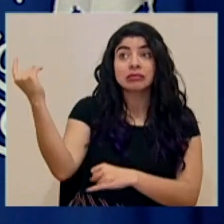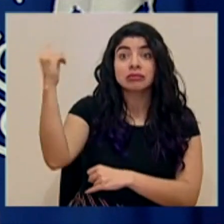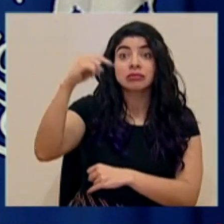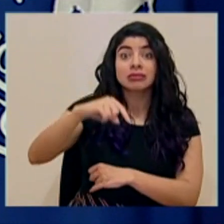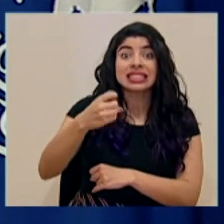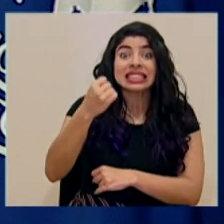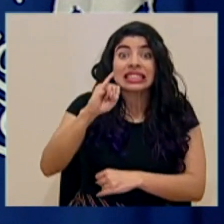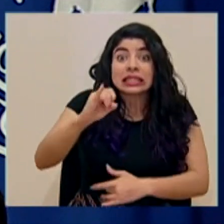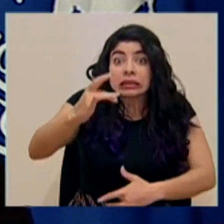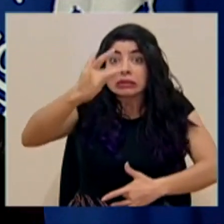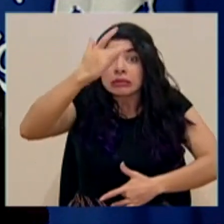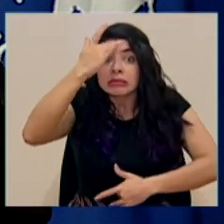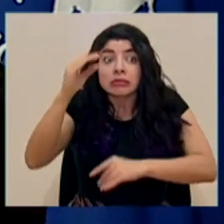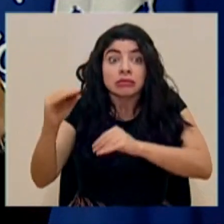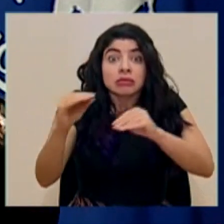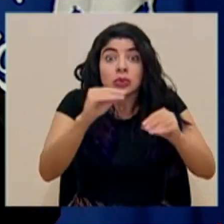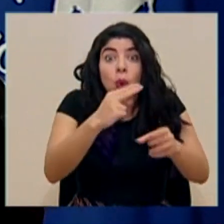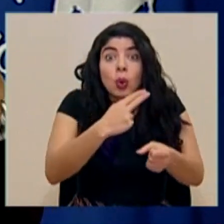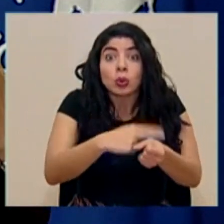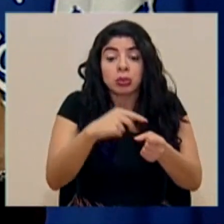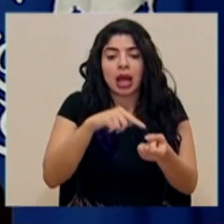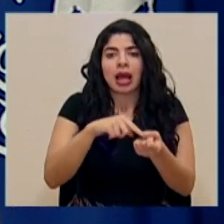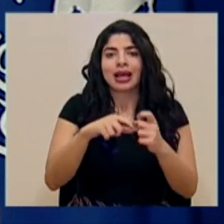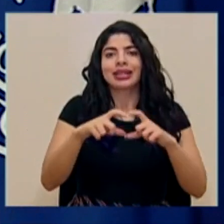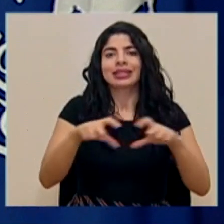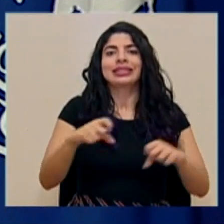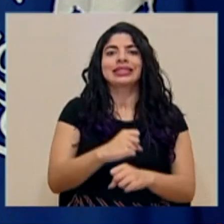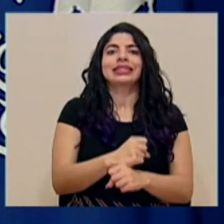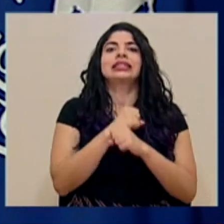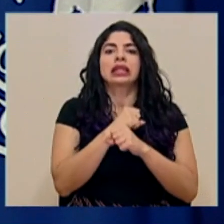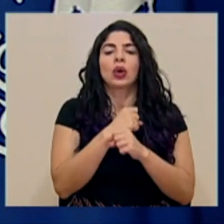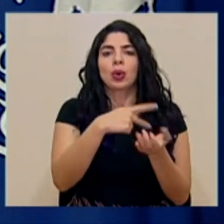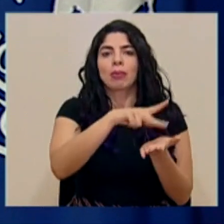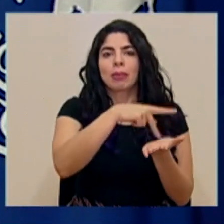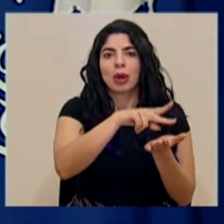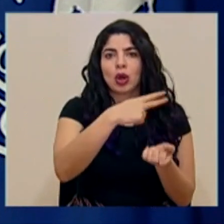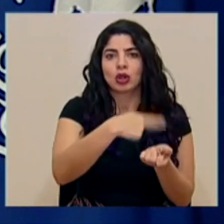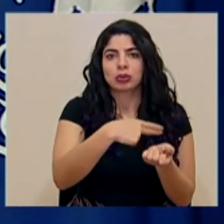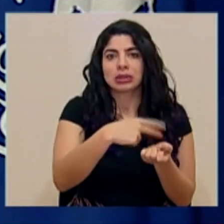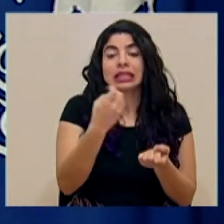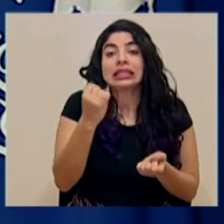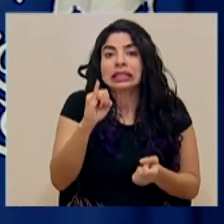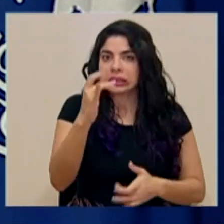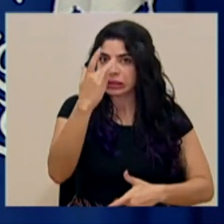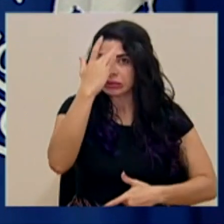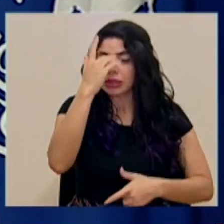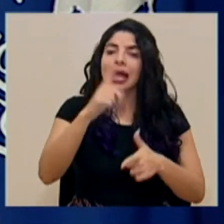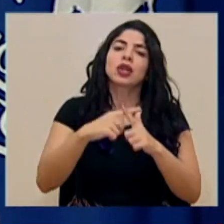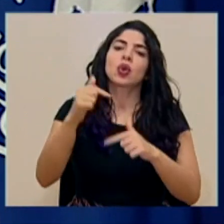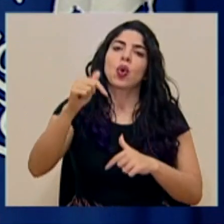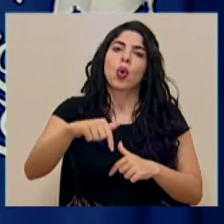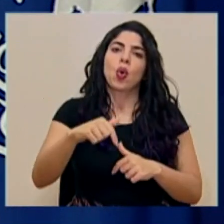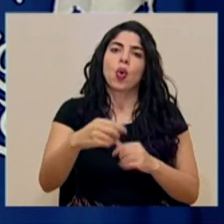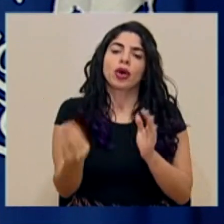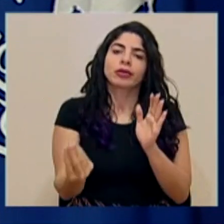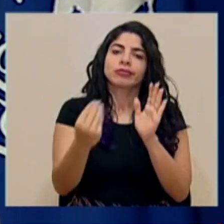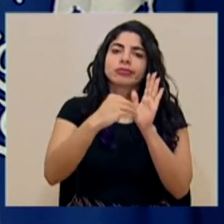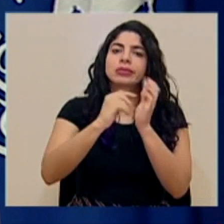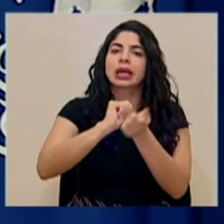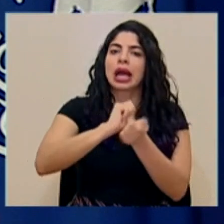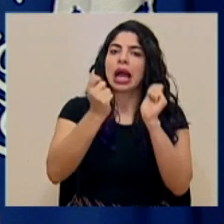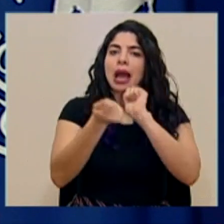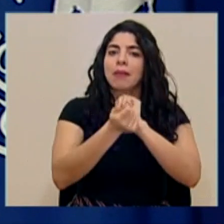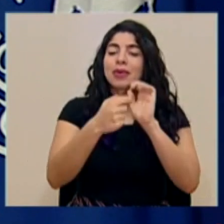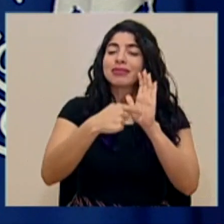de hospitalización provocados por eventualmente un contagio. Hoy queremos anunciar un cambio fundamental en